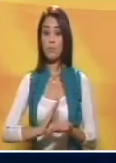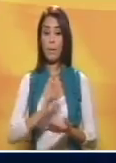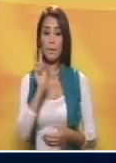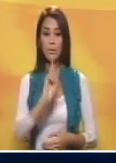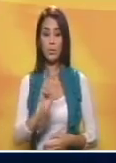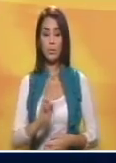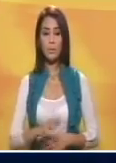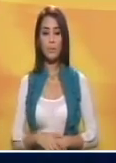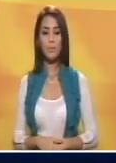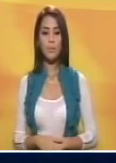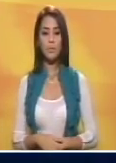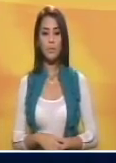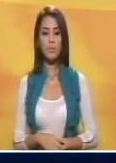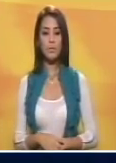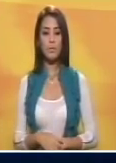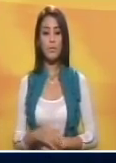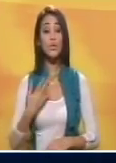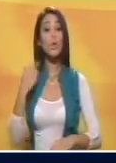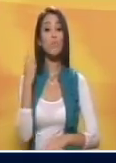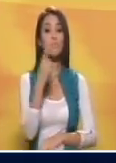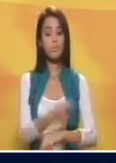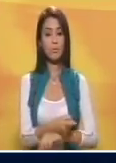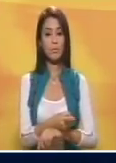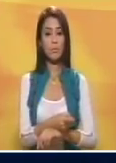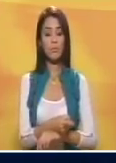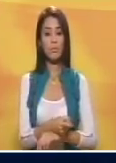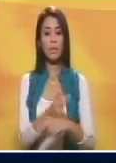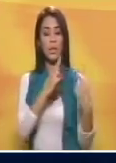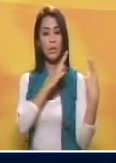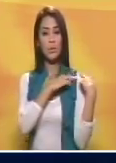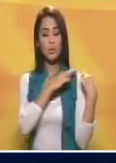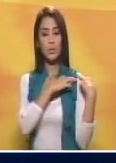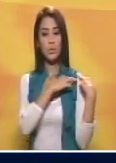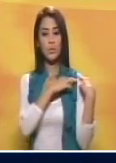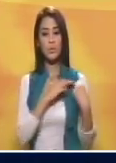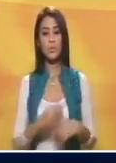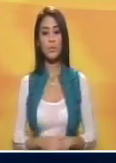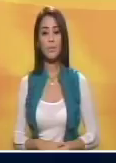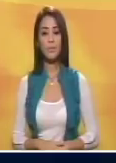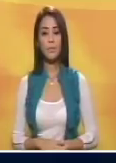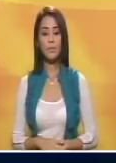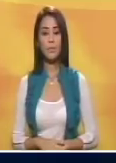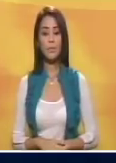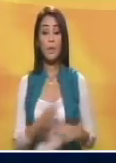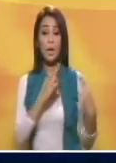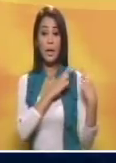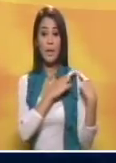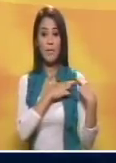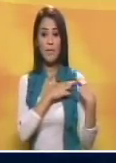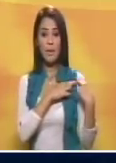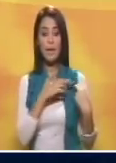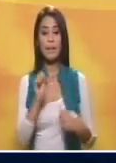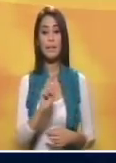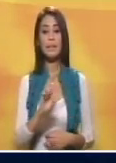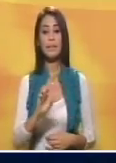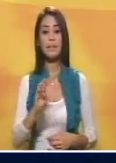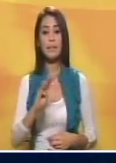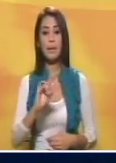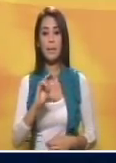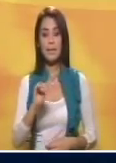Meréndez. Le he dado la orden al general en jefe, González López, jefe del DIN, del